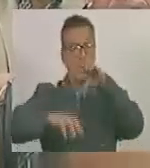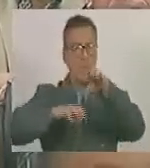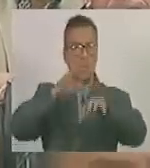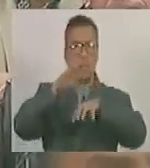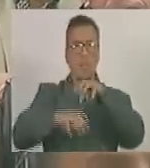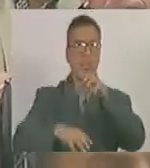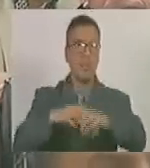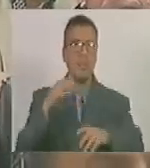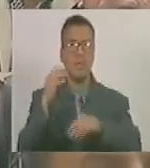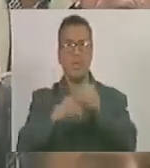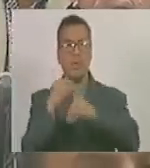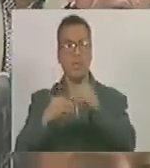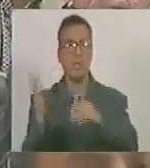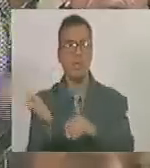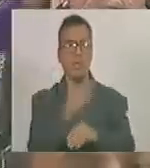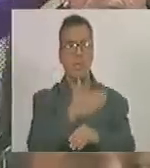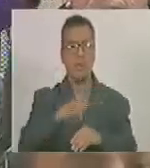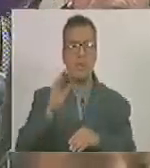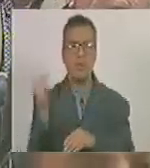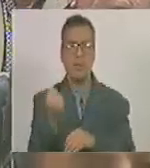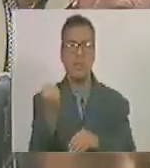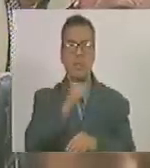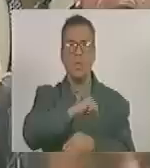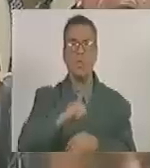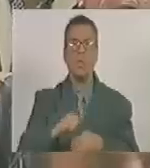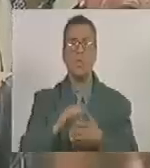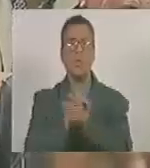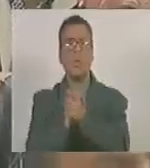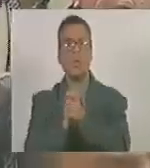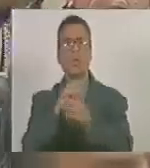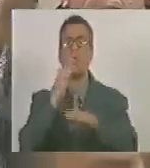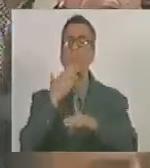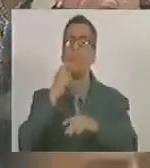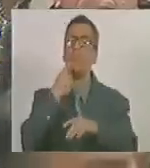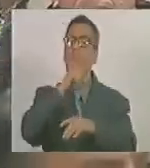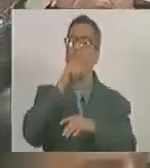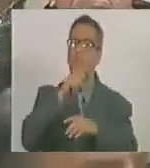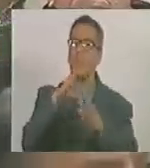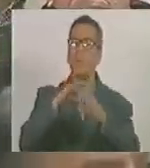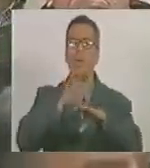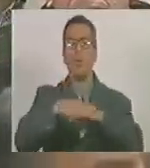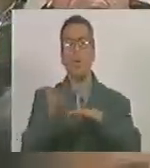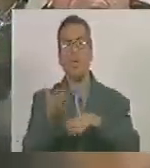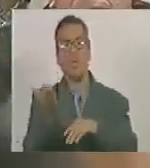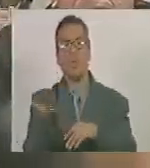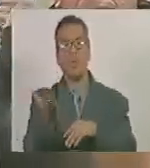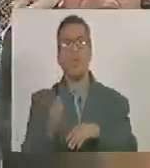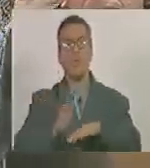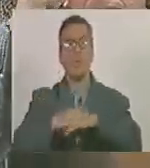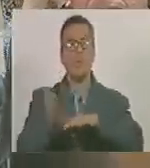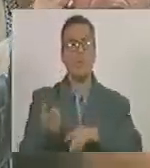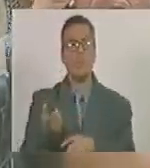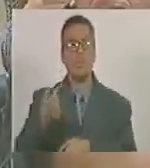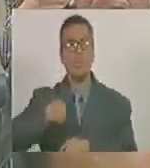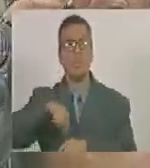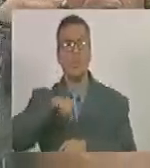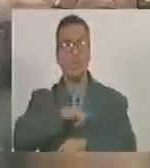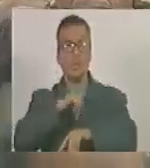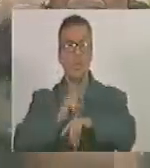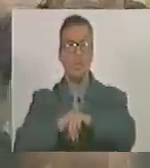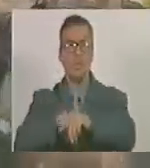sido cruelmente maltratados. Mis colegas se preguntarán, ¿por qué es tan importante? Nuestra legislación